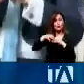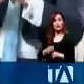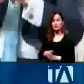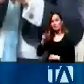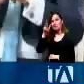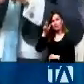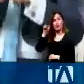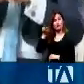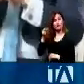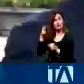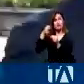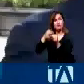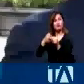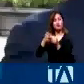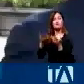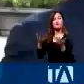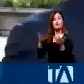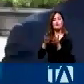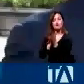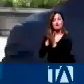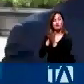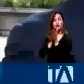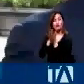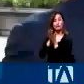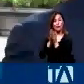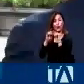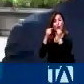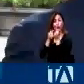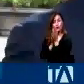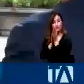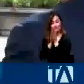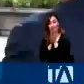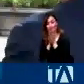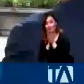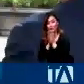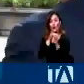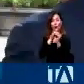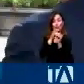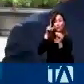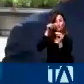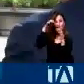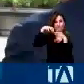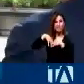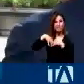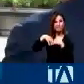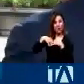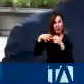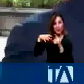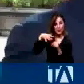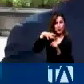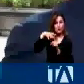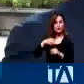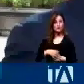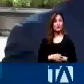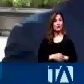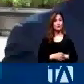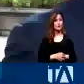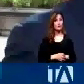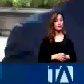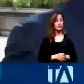los triunviros de la conspiración. Me parece que están tomando de nuevo el interés de desestabilizar el